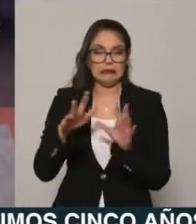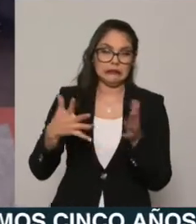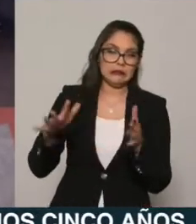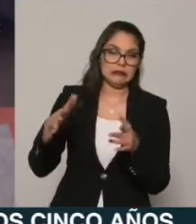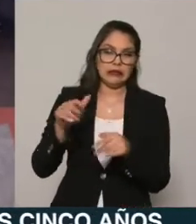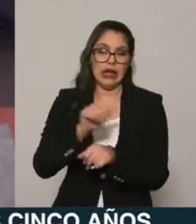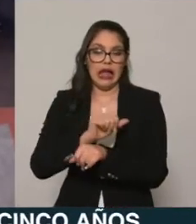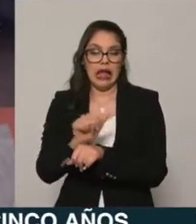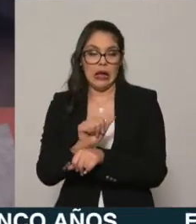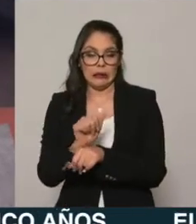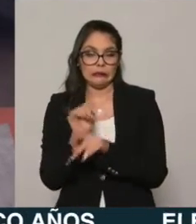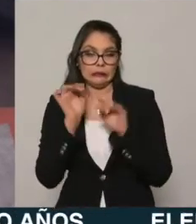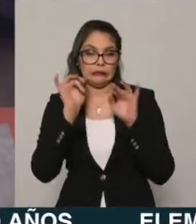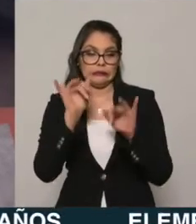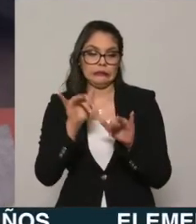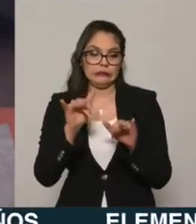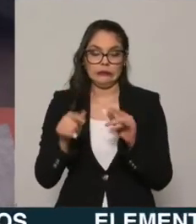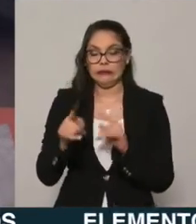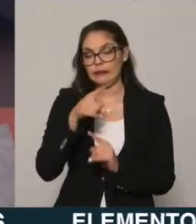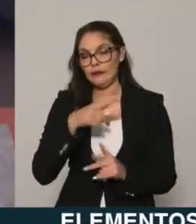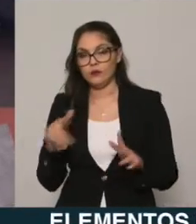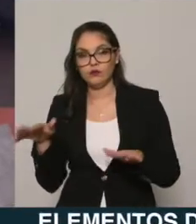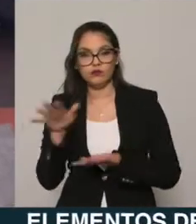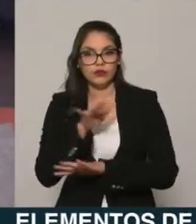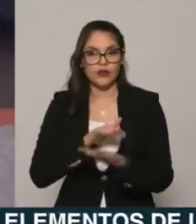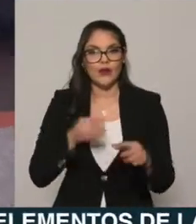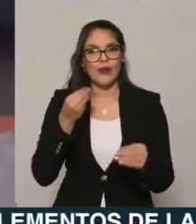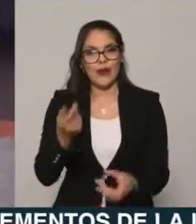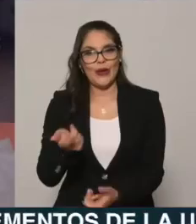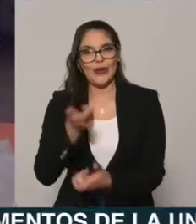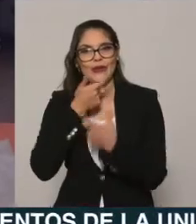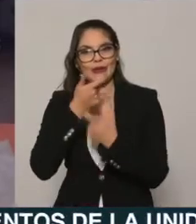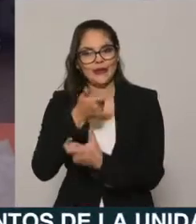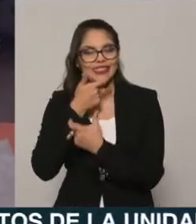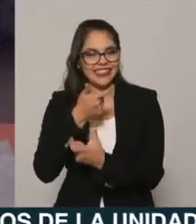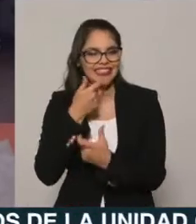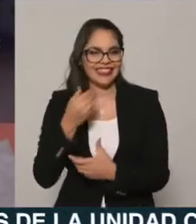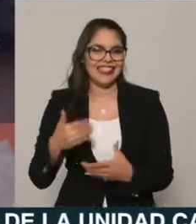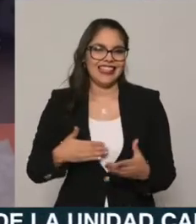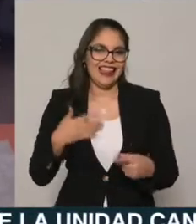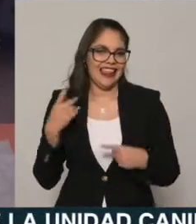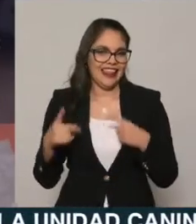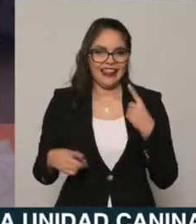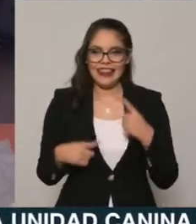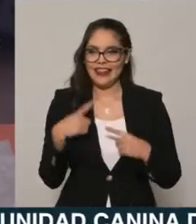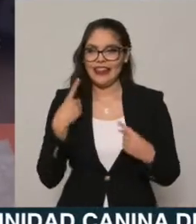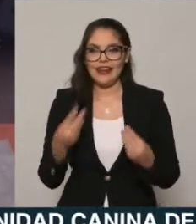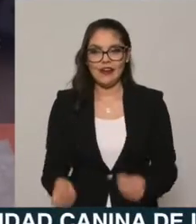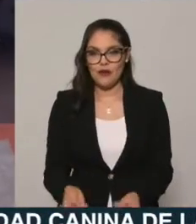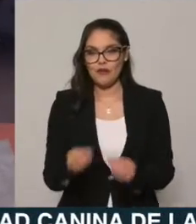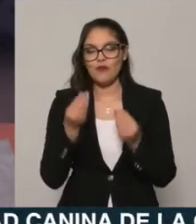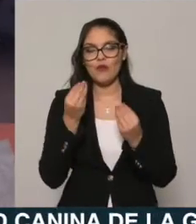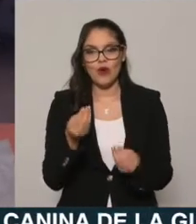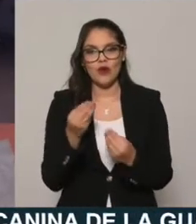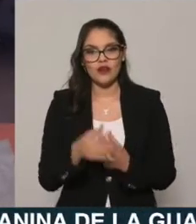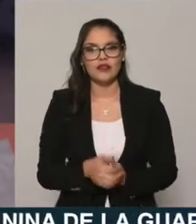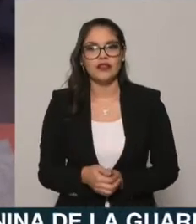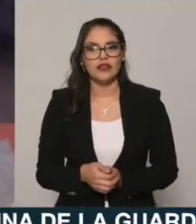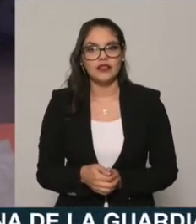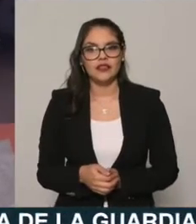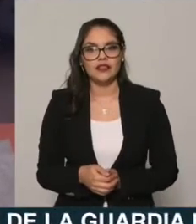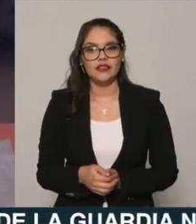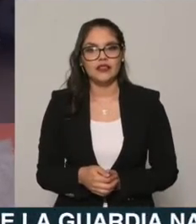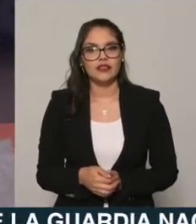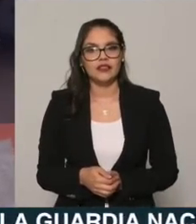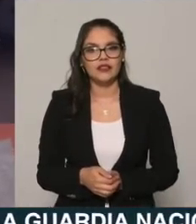aproximadamente. Pues hay muchas risas. Okay. Diversión garantizada. Sí, garantizadísima. Tal